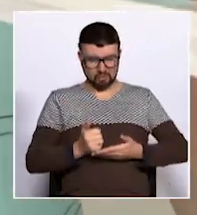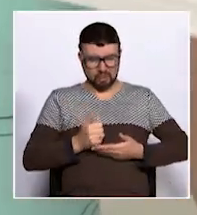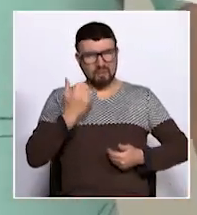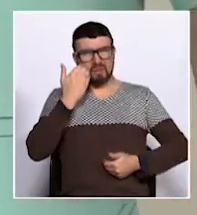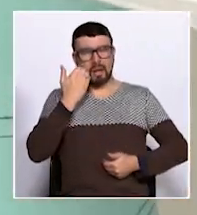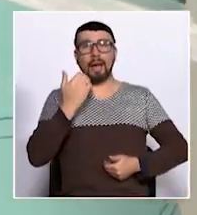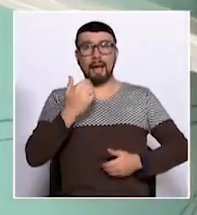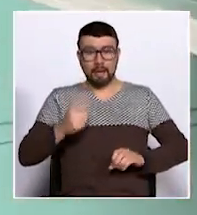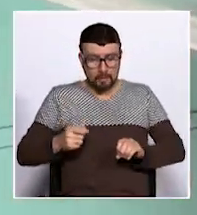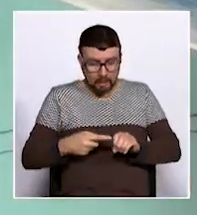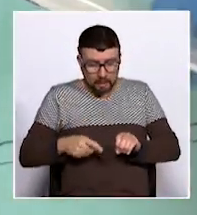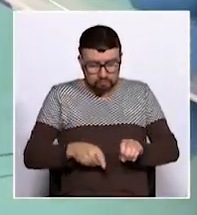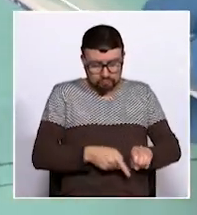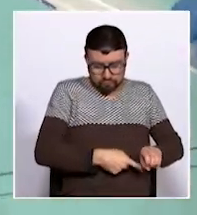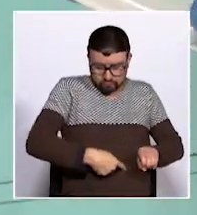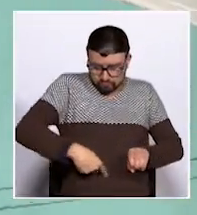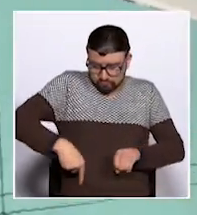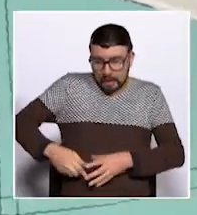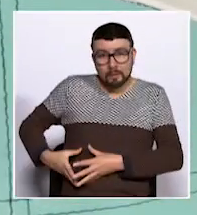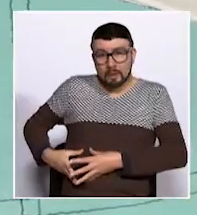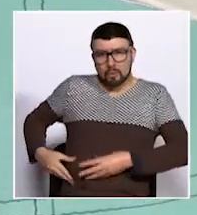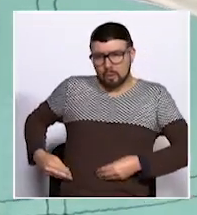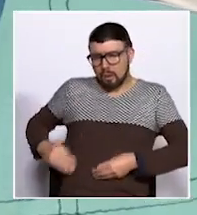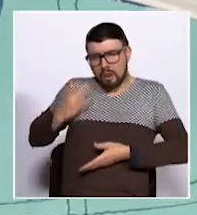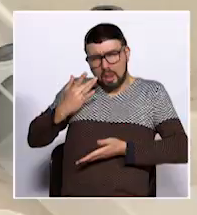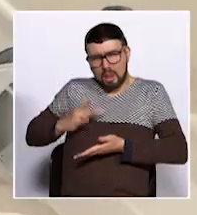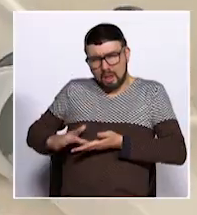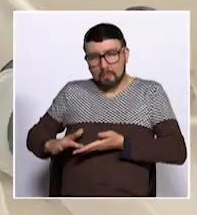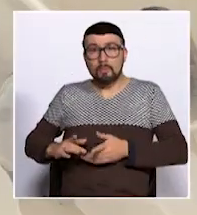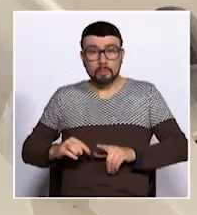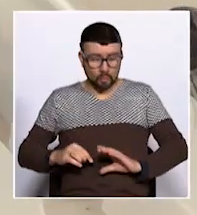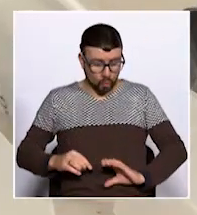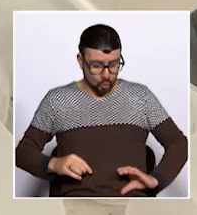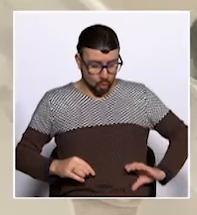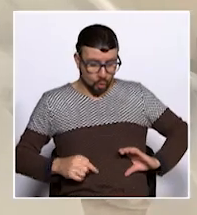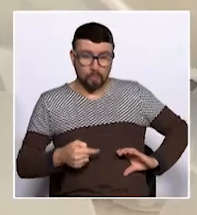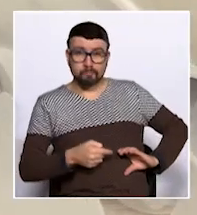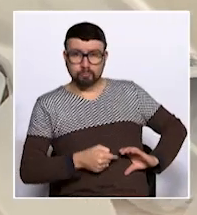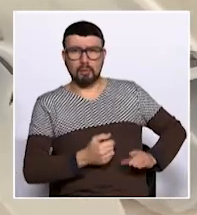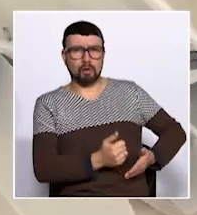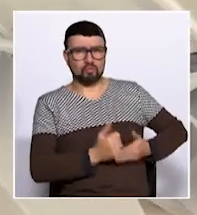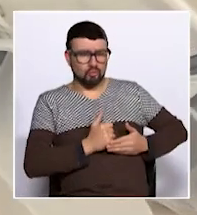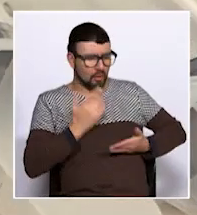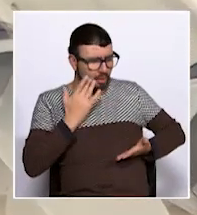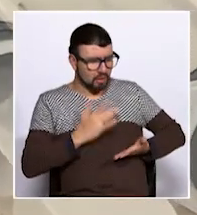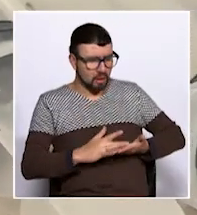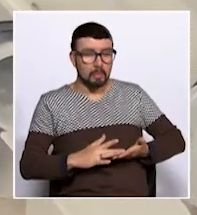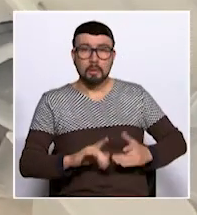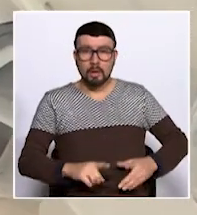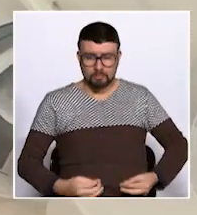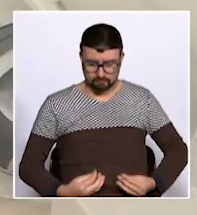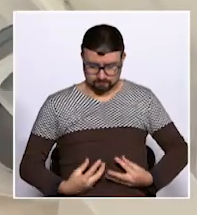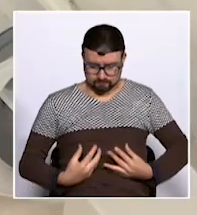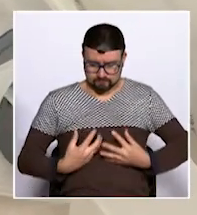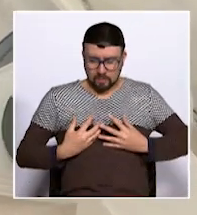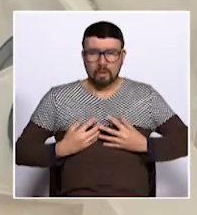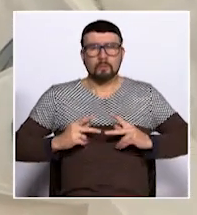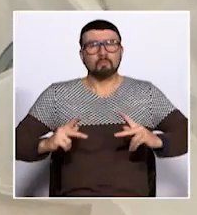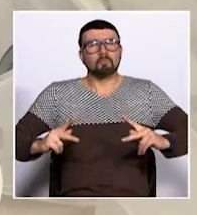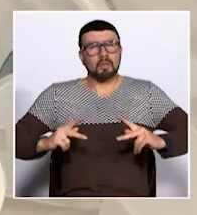hígado, nos ayuda a desinflamar el colon. Esto nos ayuda a todo lo que son procesos respiratorios,